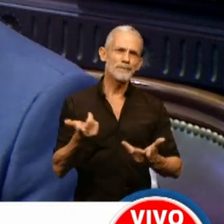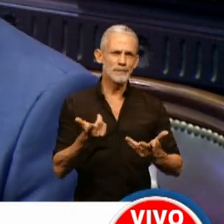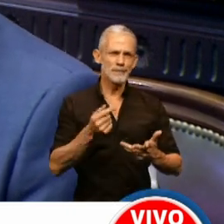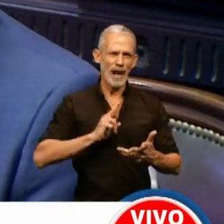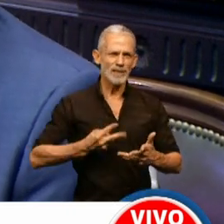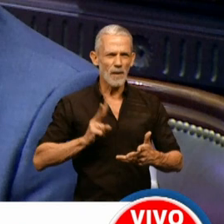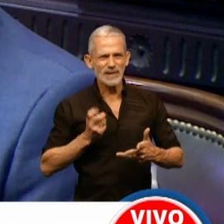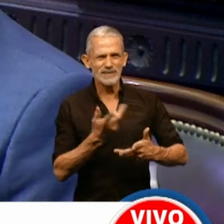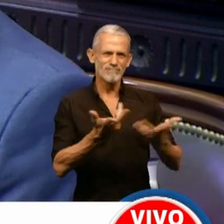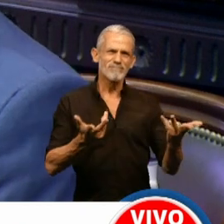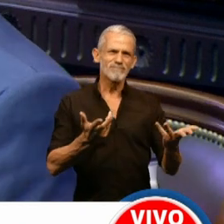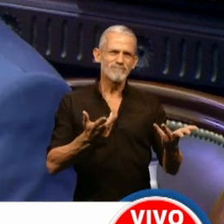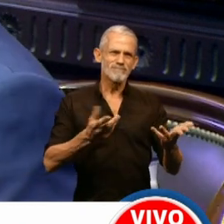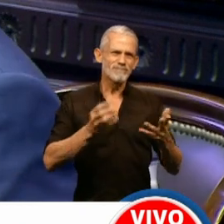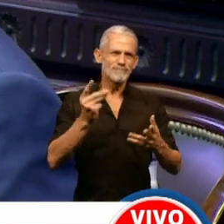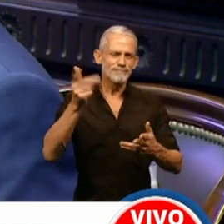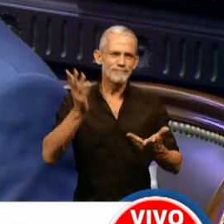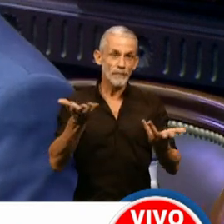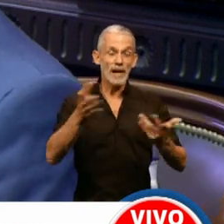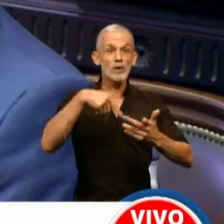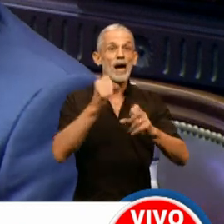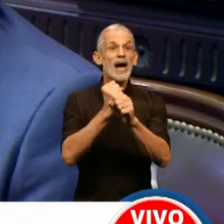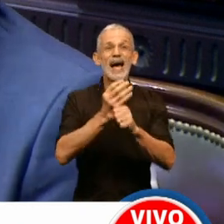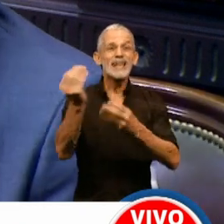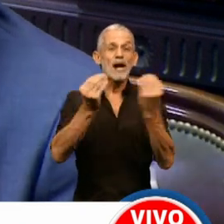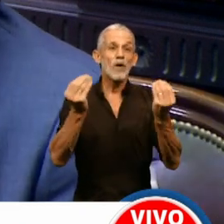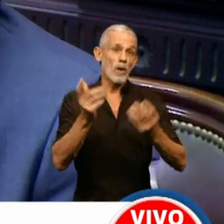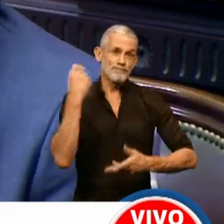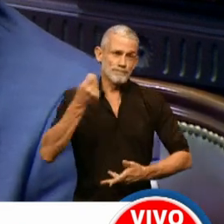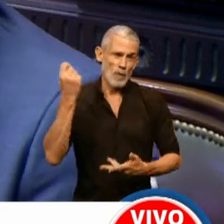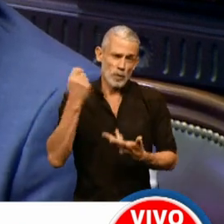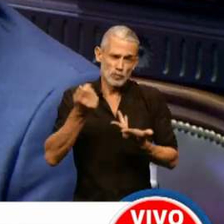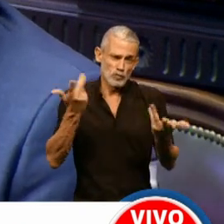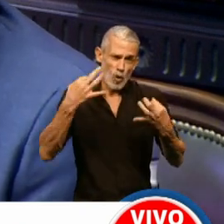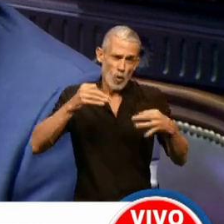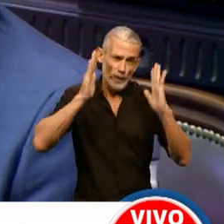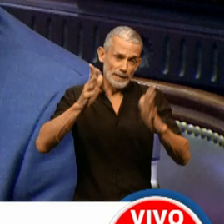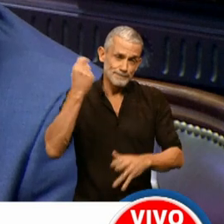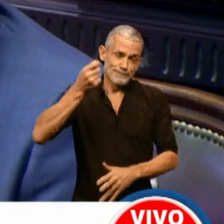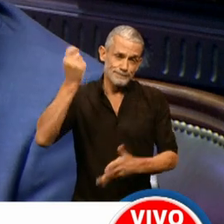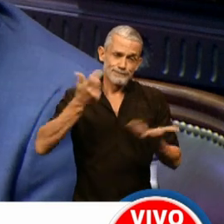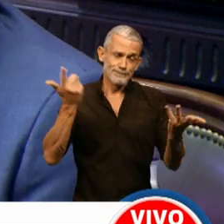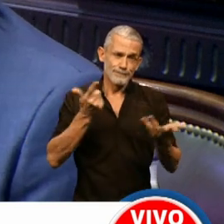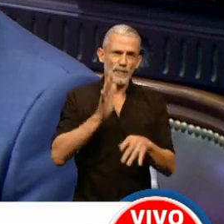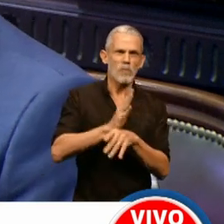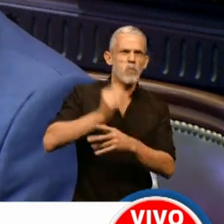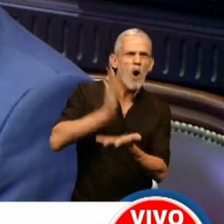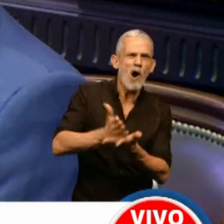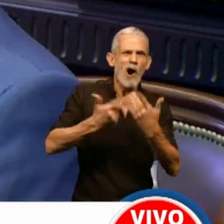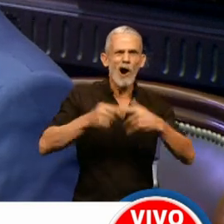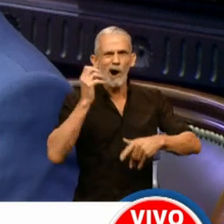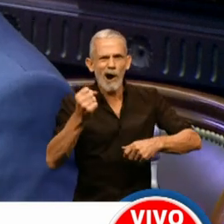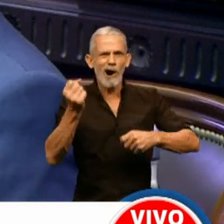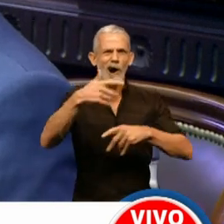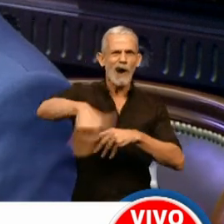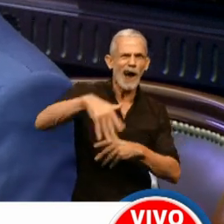la única opción laboral ha sido el trabajo sexual donde se criminaliza se los agreden